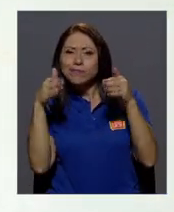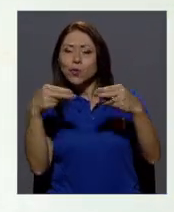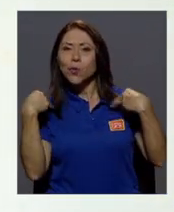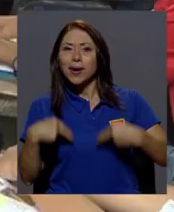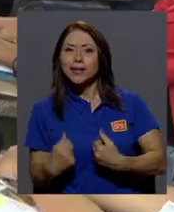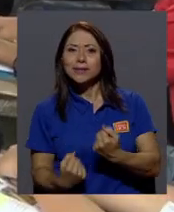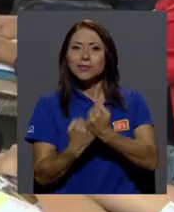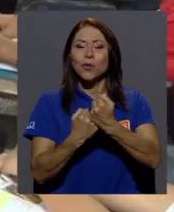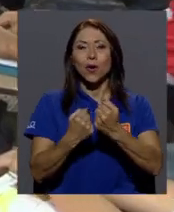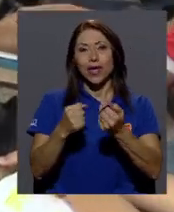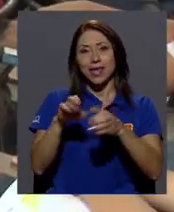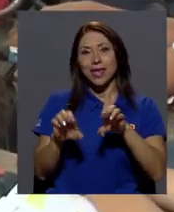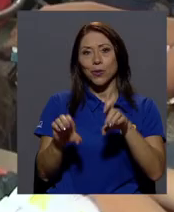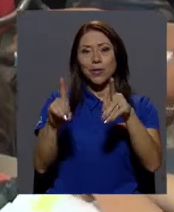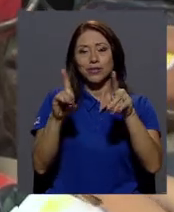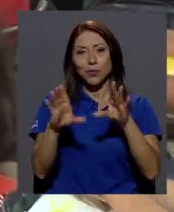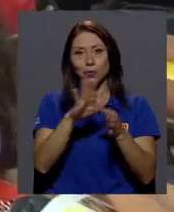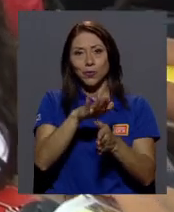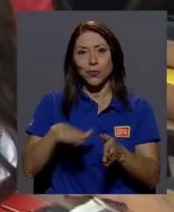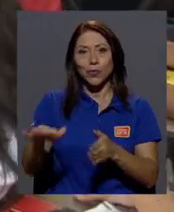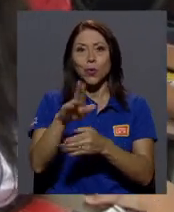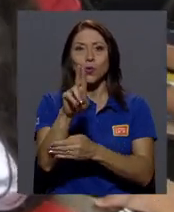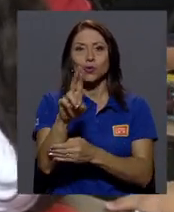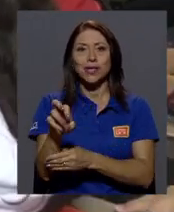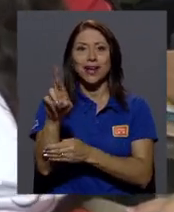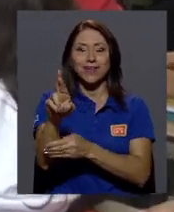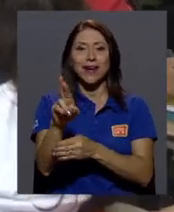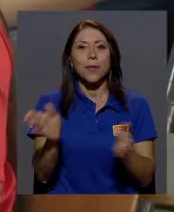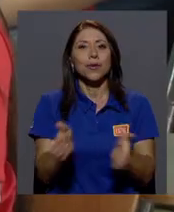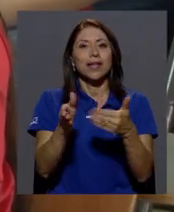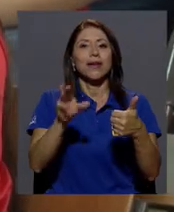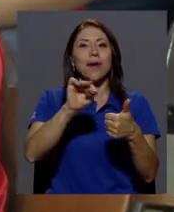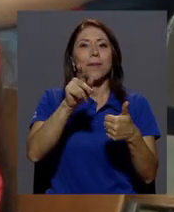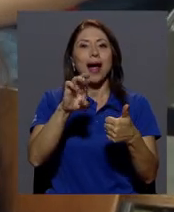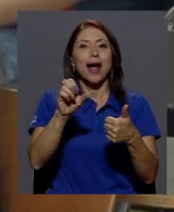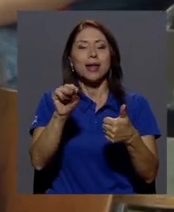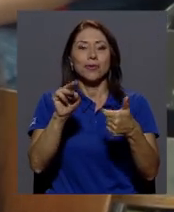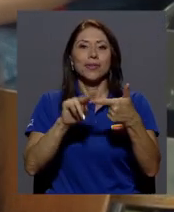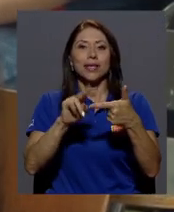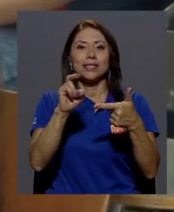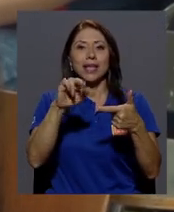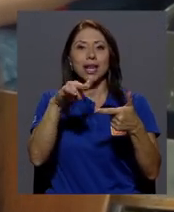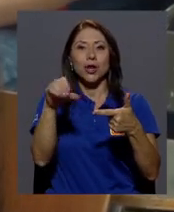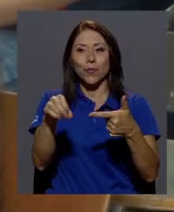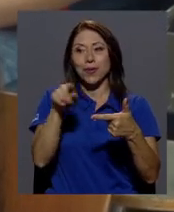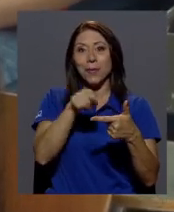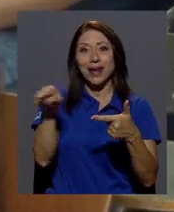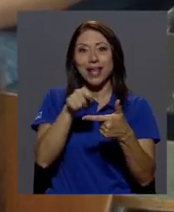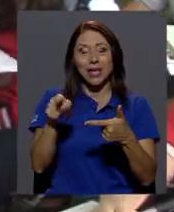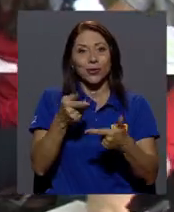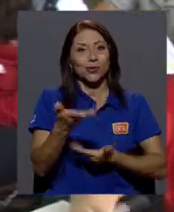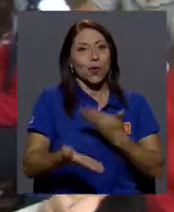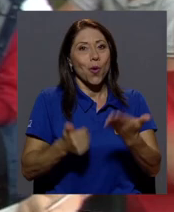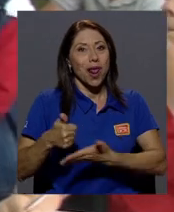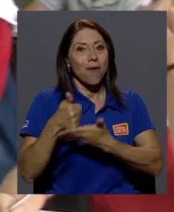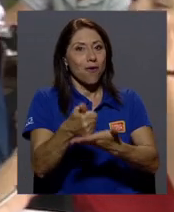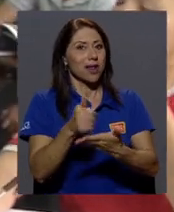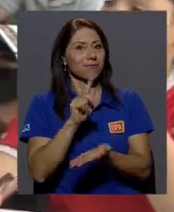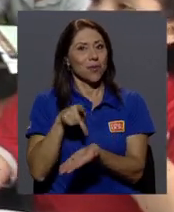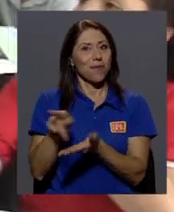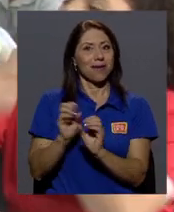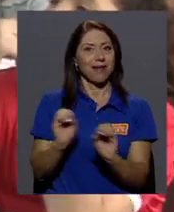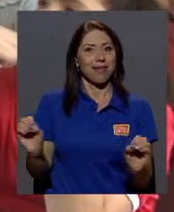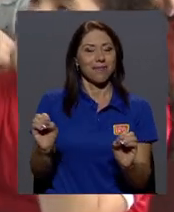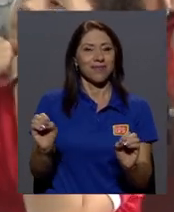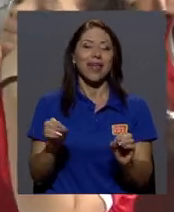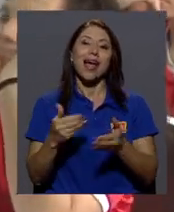formación académica recibida de la UCR motivaron a Mariam y Sergio para colaborar ad honorem con este grupo. Contribuir con el rescate